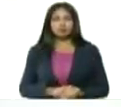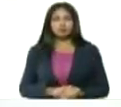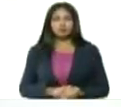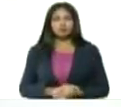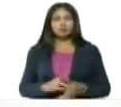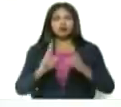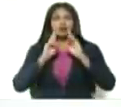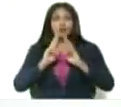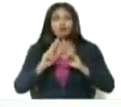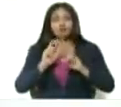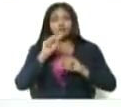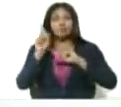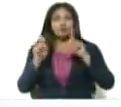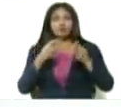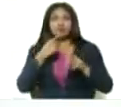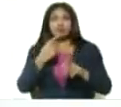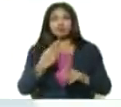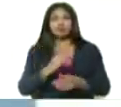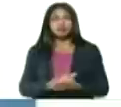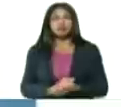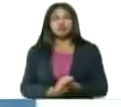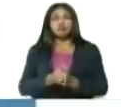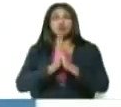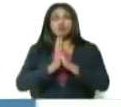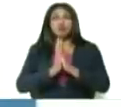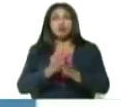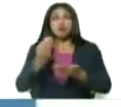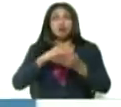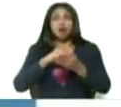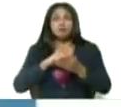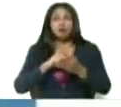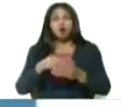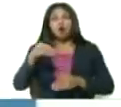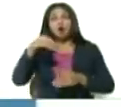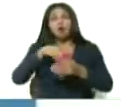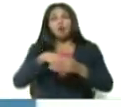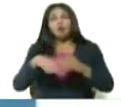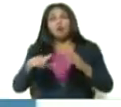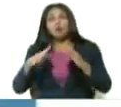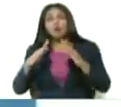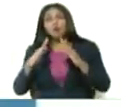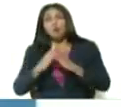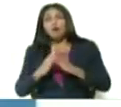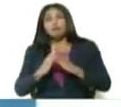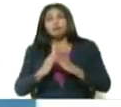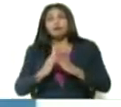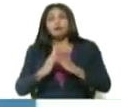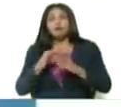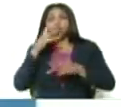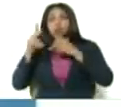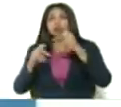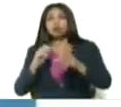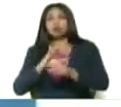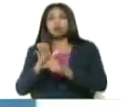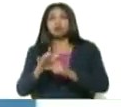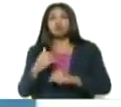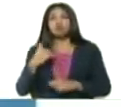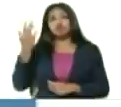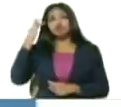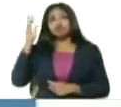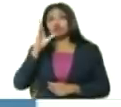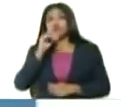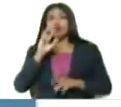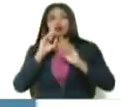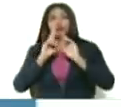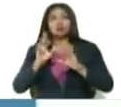Respondió a la pregunta diciendo, por favor, pongamos en cuarentena la politización del coronavirus. Sé que no he